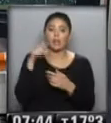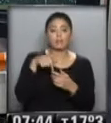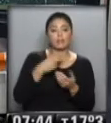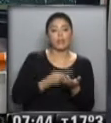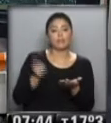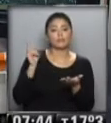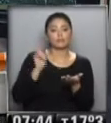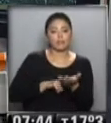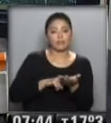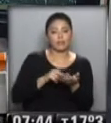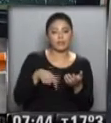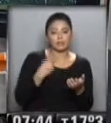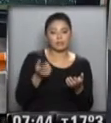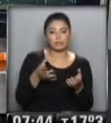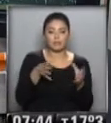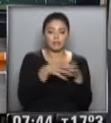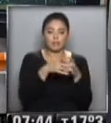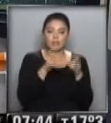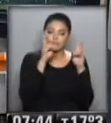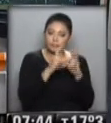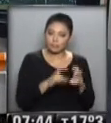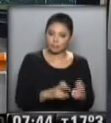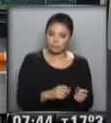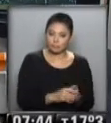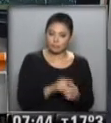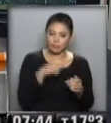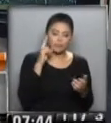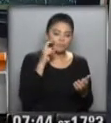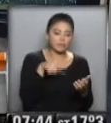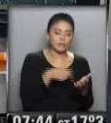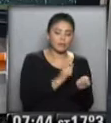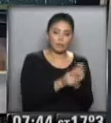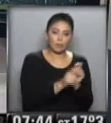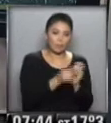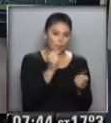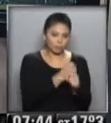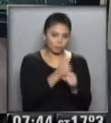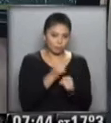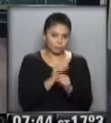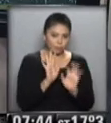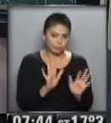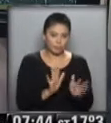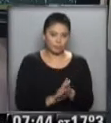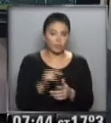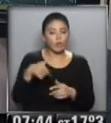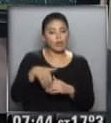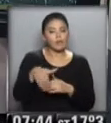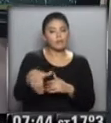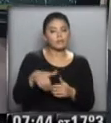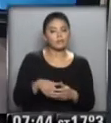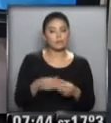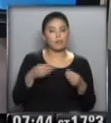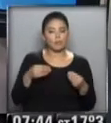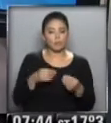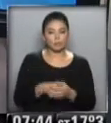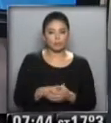nuevamente analizar este proyecto ya en el recinto del senado y aprobando estas modificaciones como queda el panorama en en